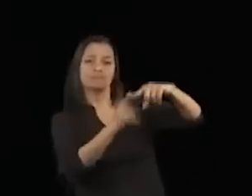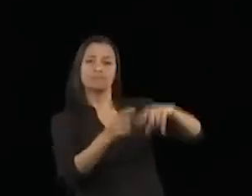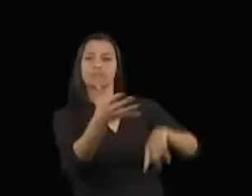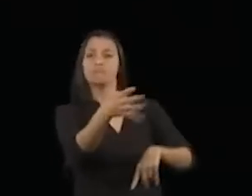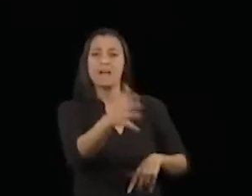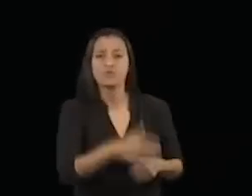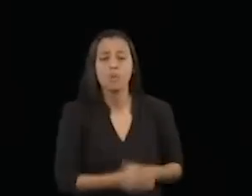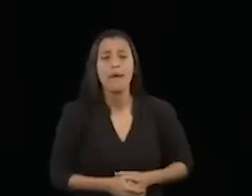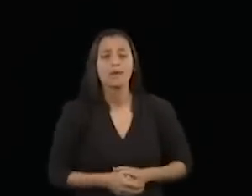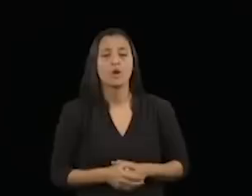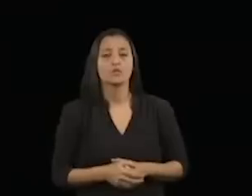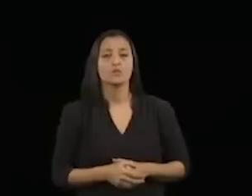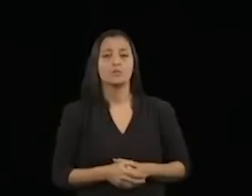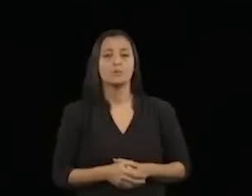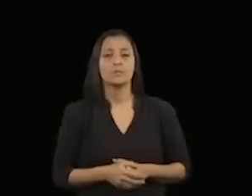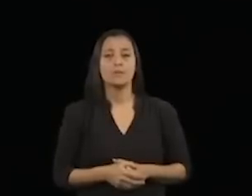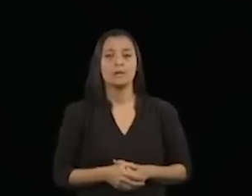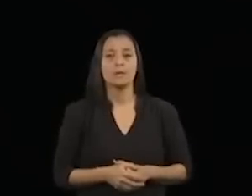es una